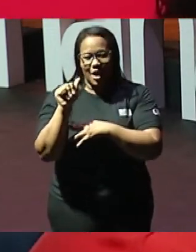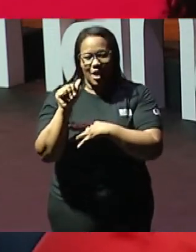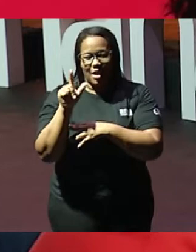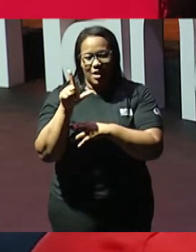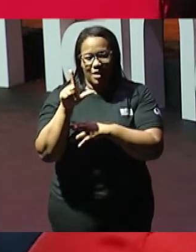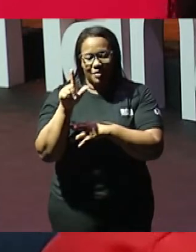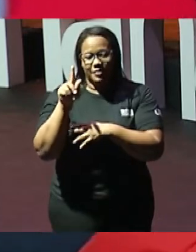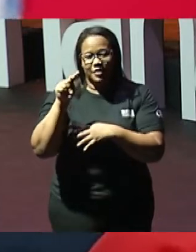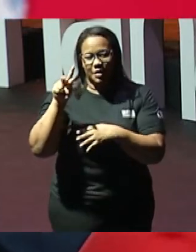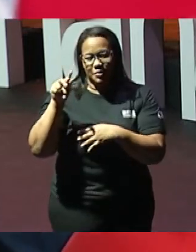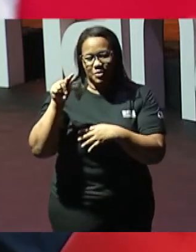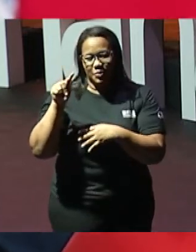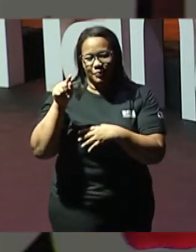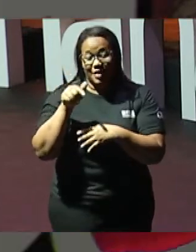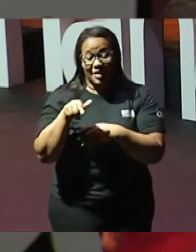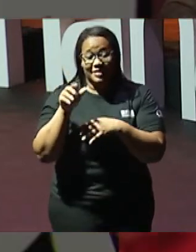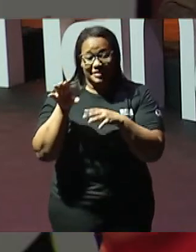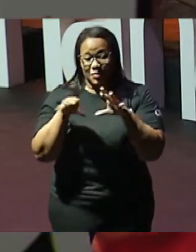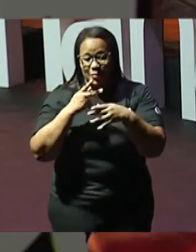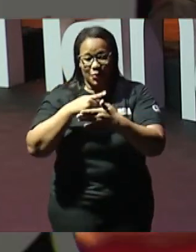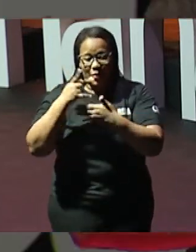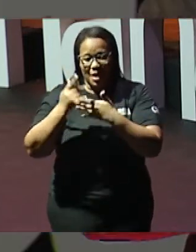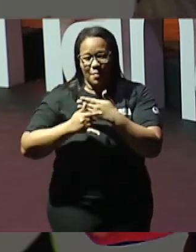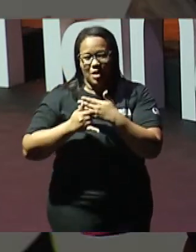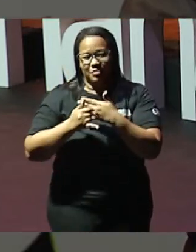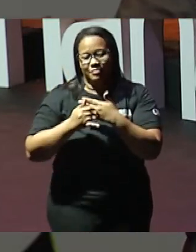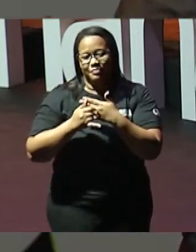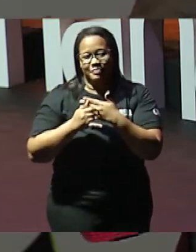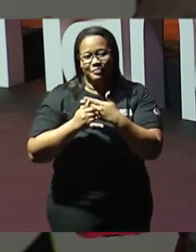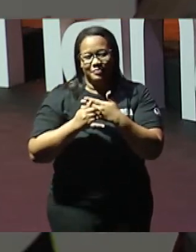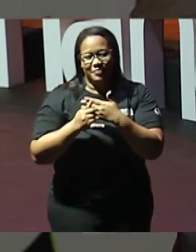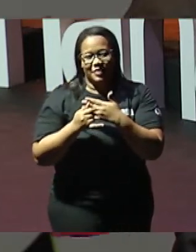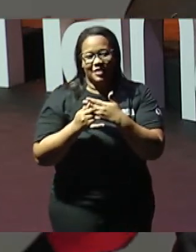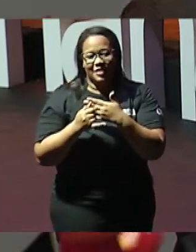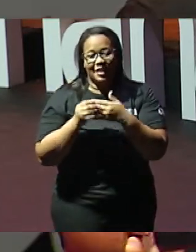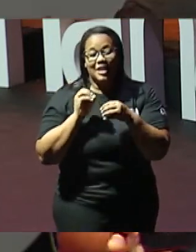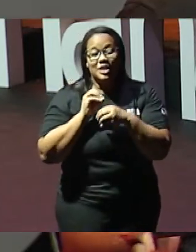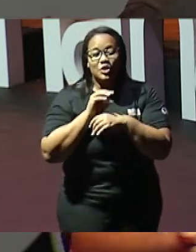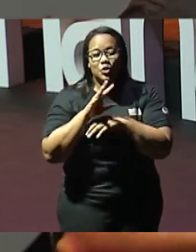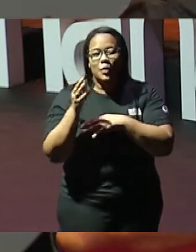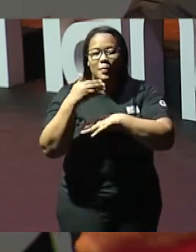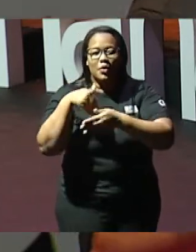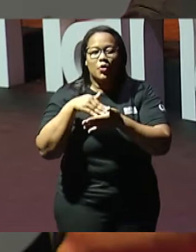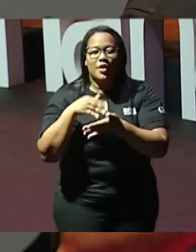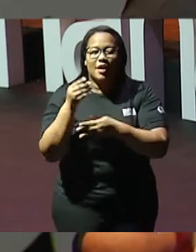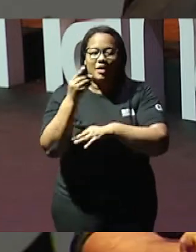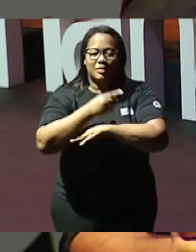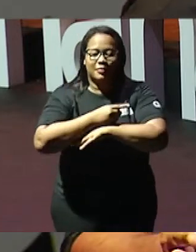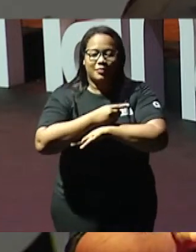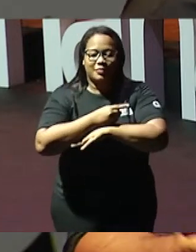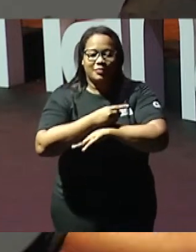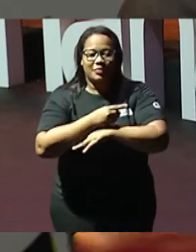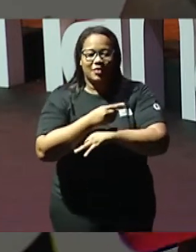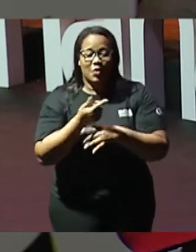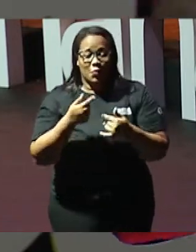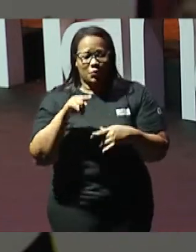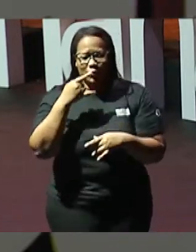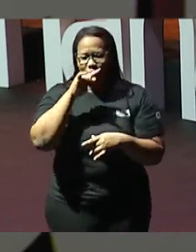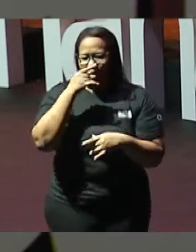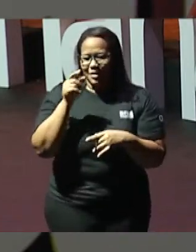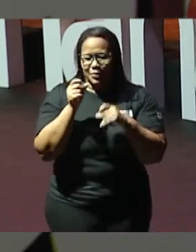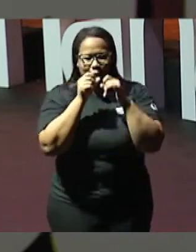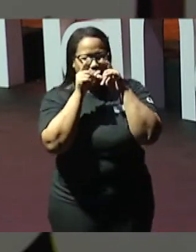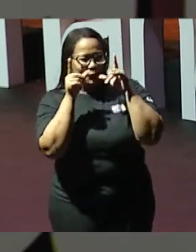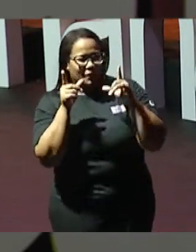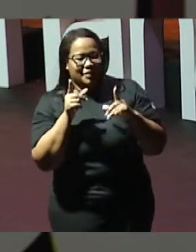yo no sé si te ha ido a un canal de televisión pero cuando en un carajito con nueve años uno triple más un canal televisión yo me convertí como la